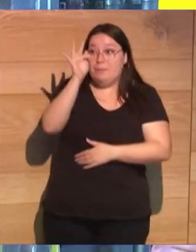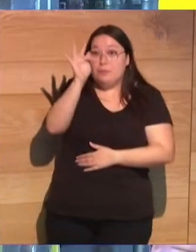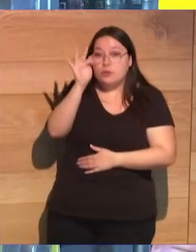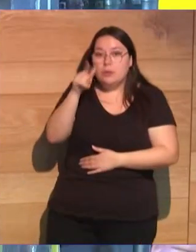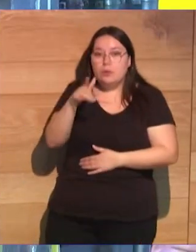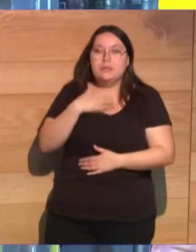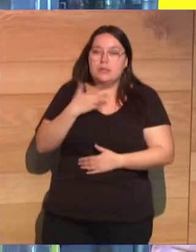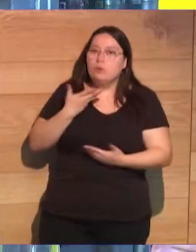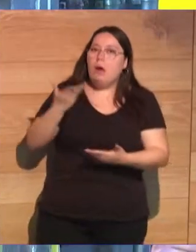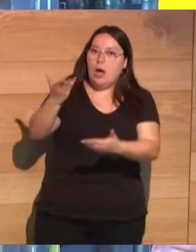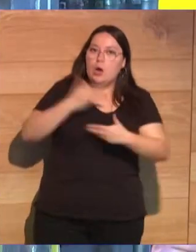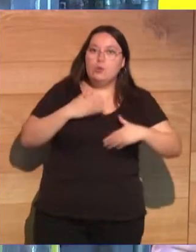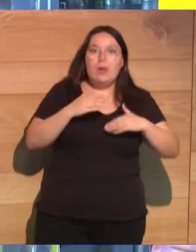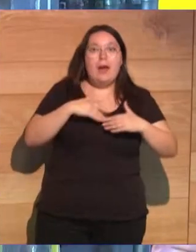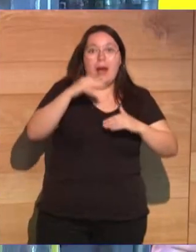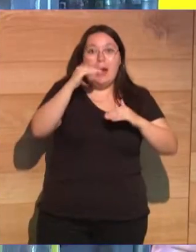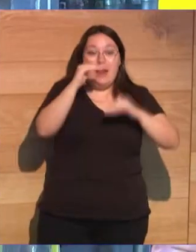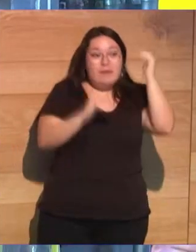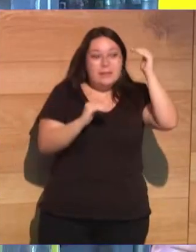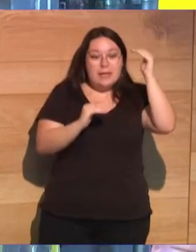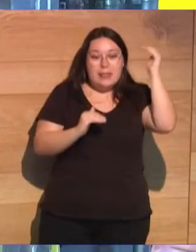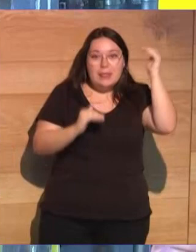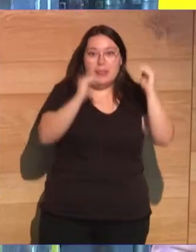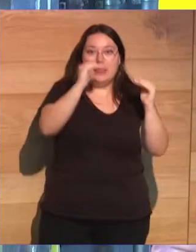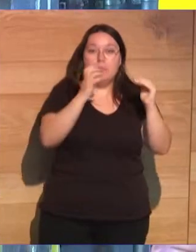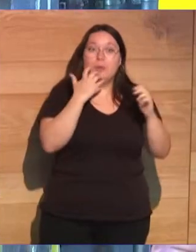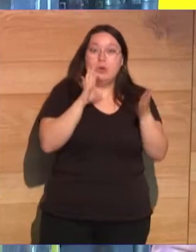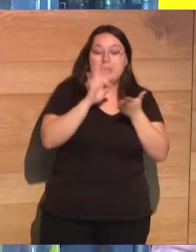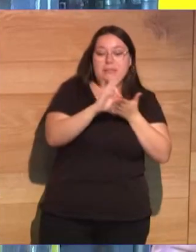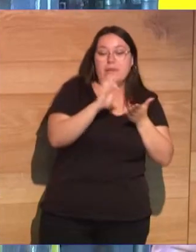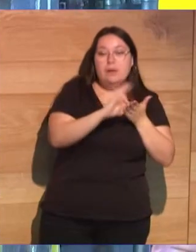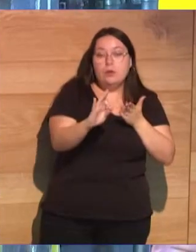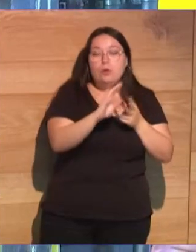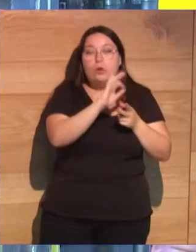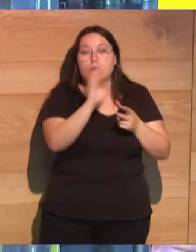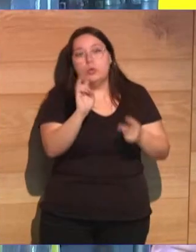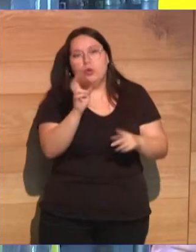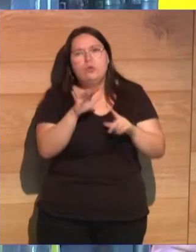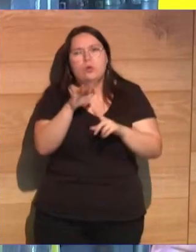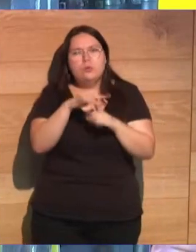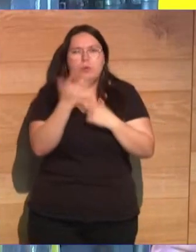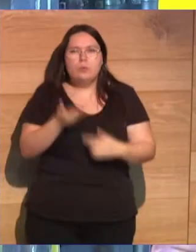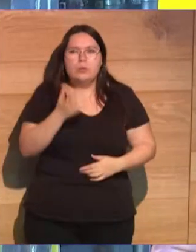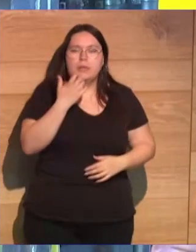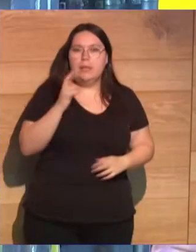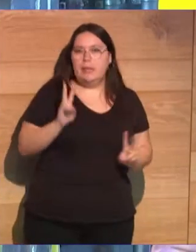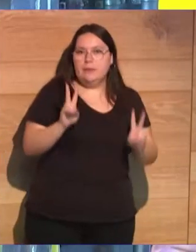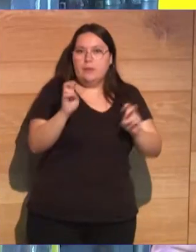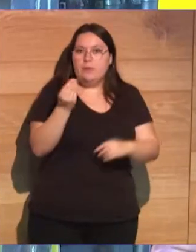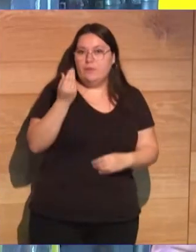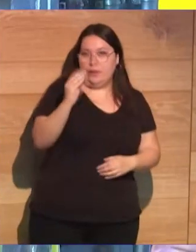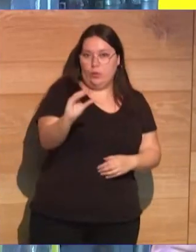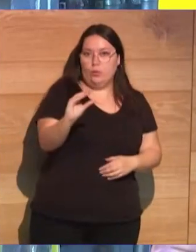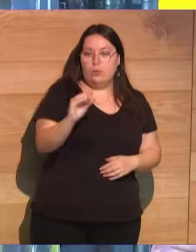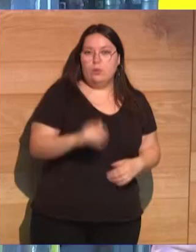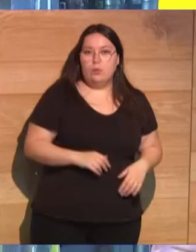puede ayudar a reducir esa brecha en servicios y en... Otro caso muy importante es la